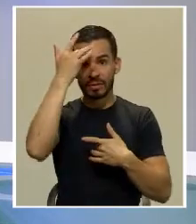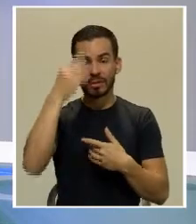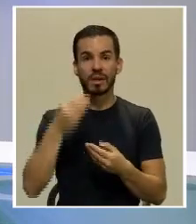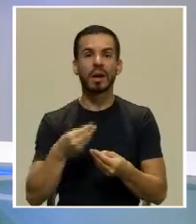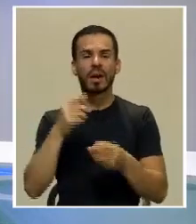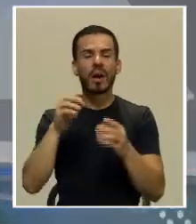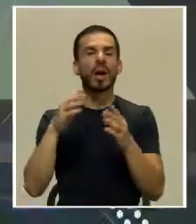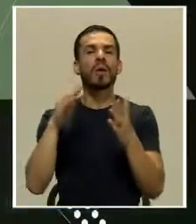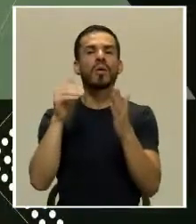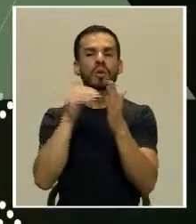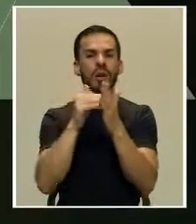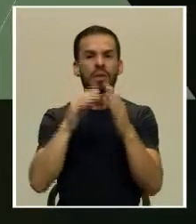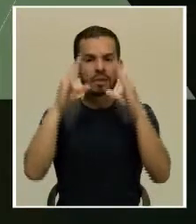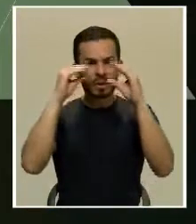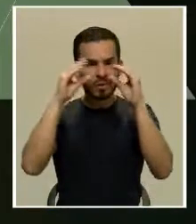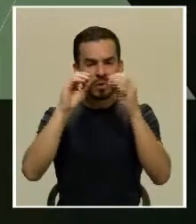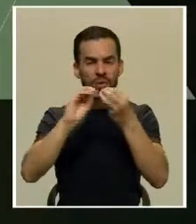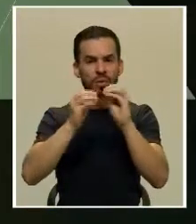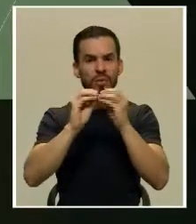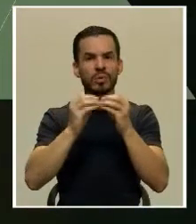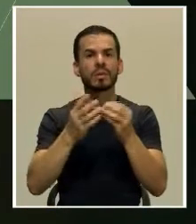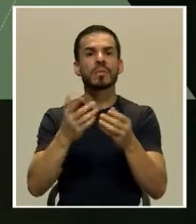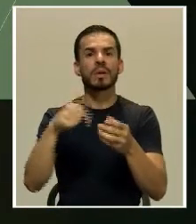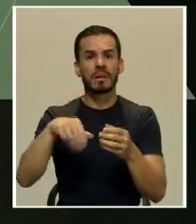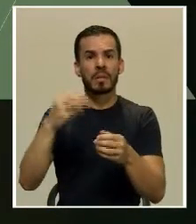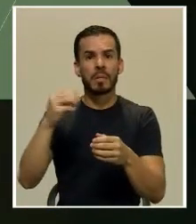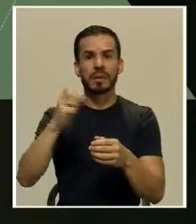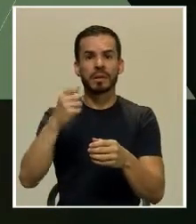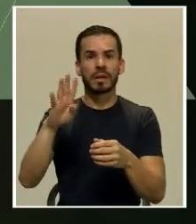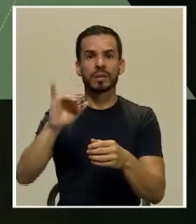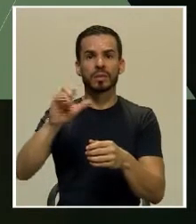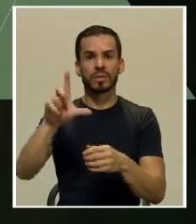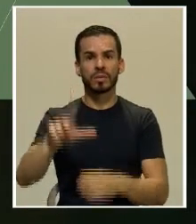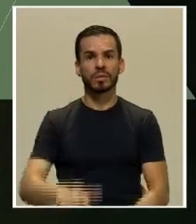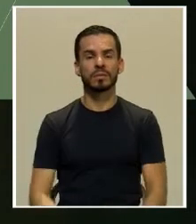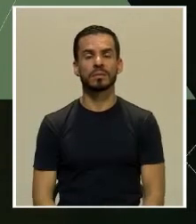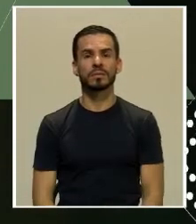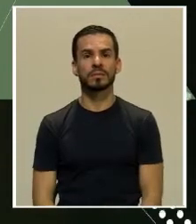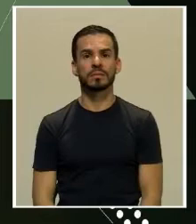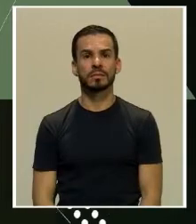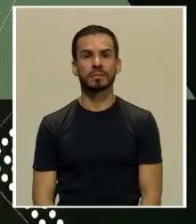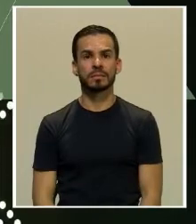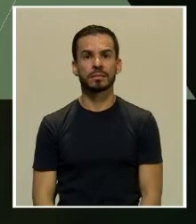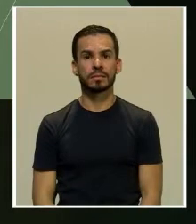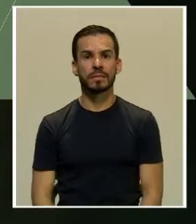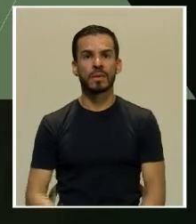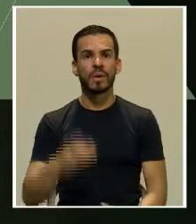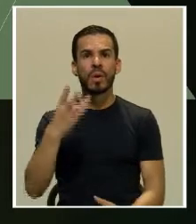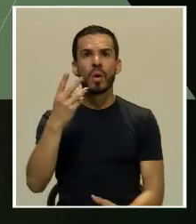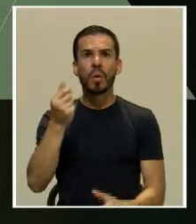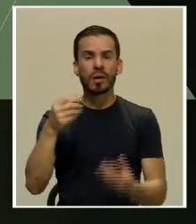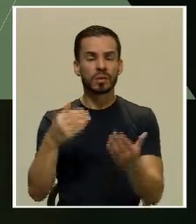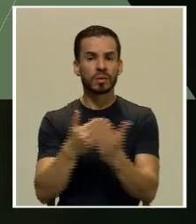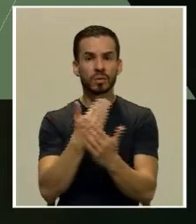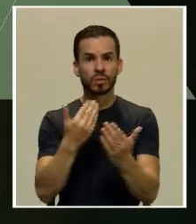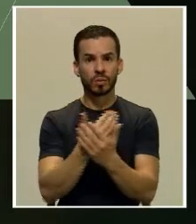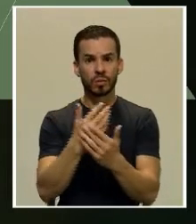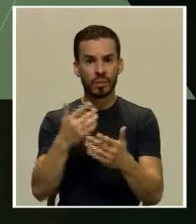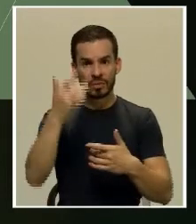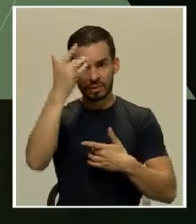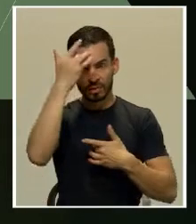que hagamos un repaso por las cifras de este martes 14 de julio. La cantidad de nuevos